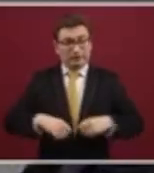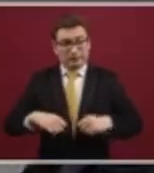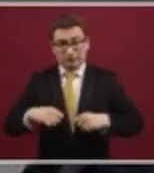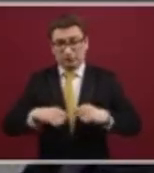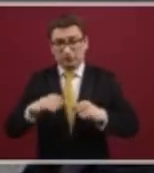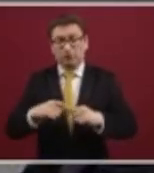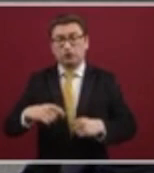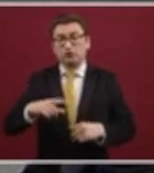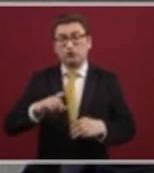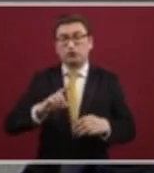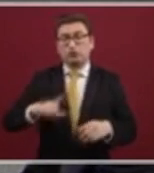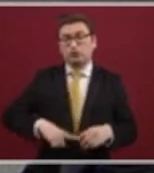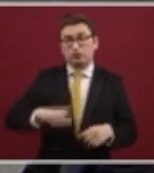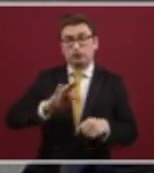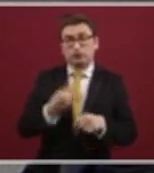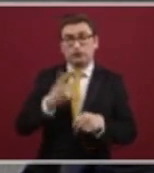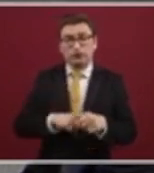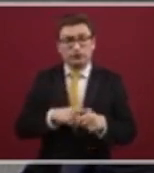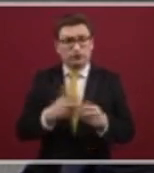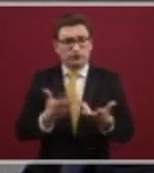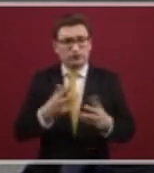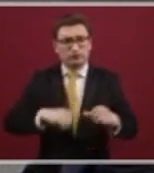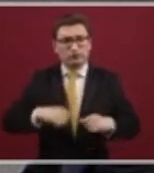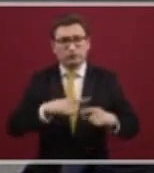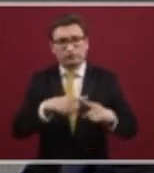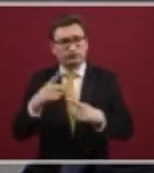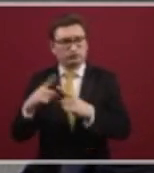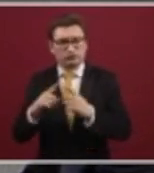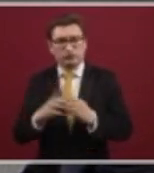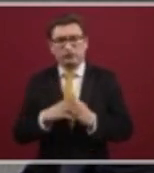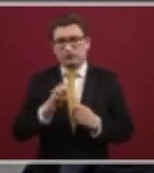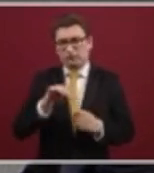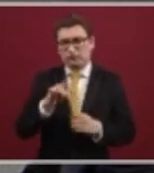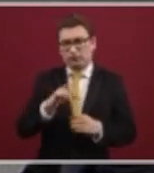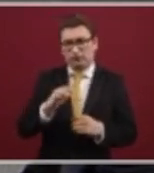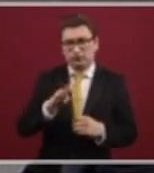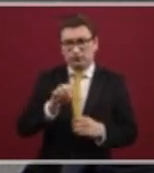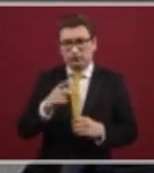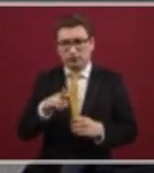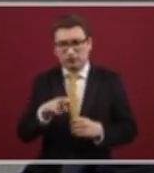parte del gobierno federal. Serrapuche, Herminio Branco, todas las personas que estuvieron a cargo,